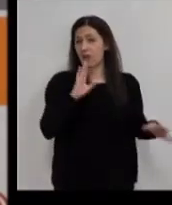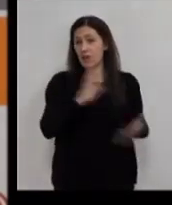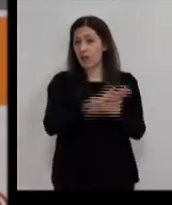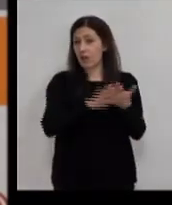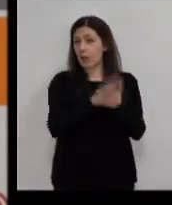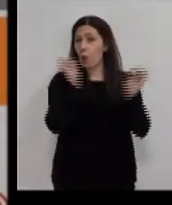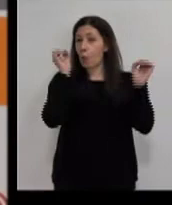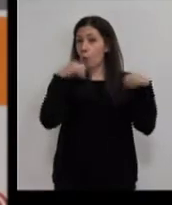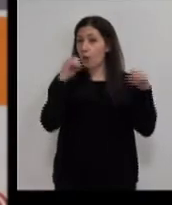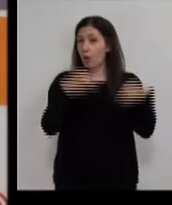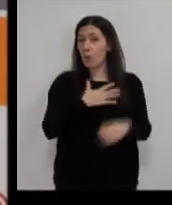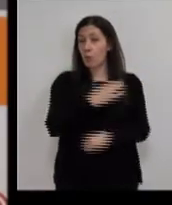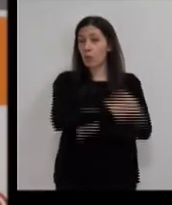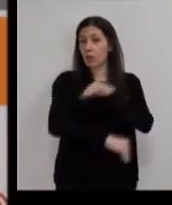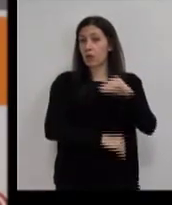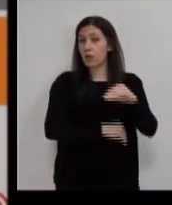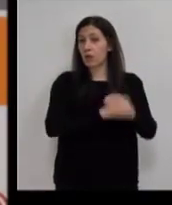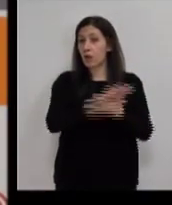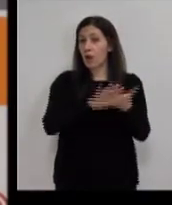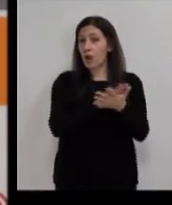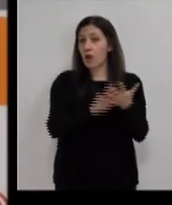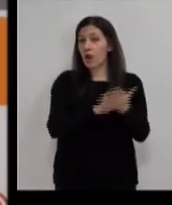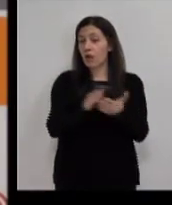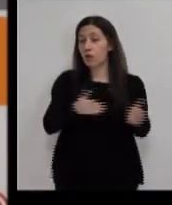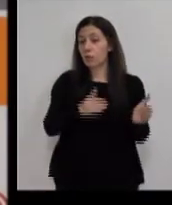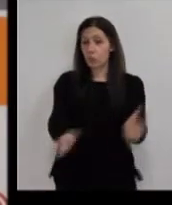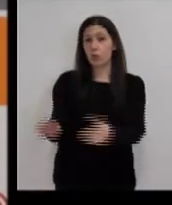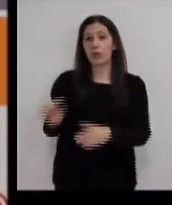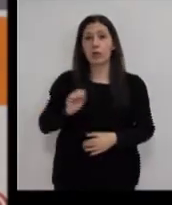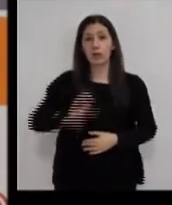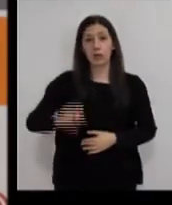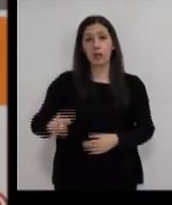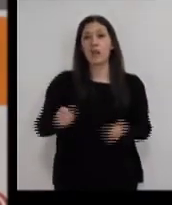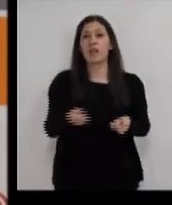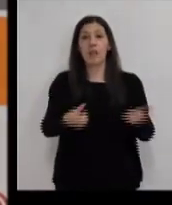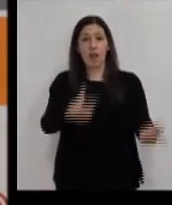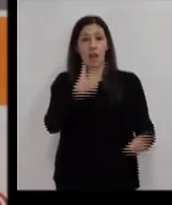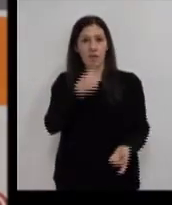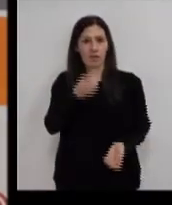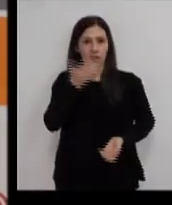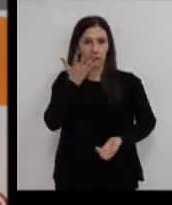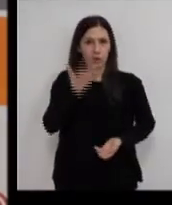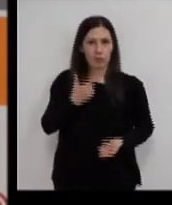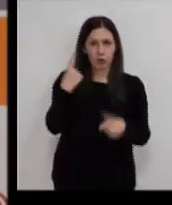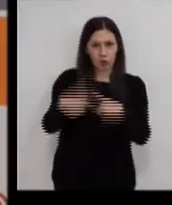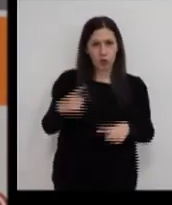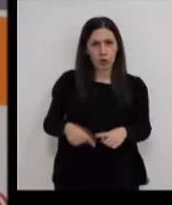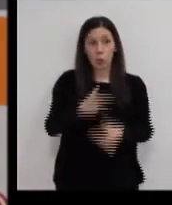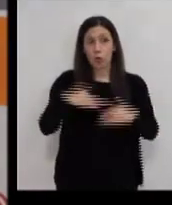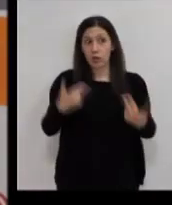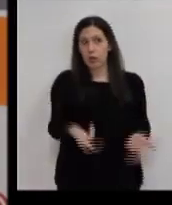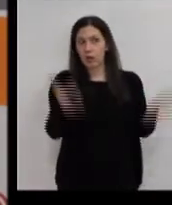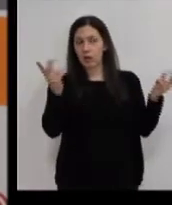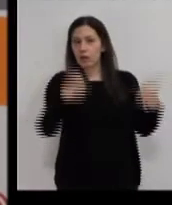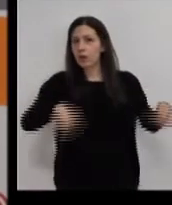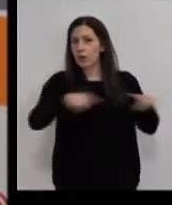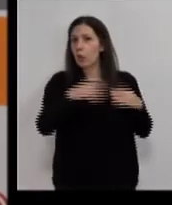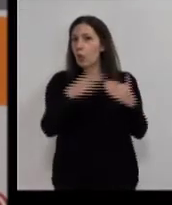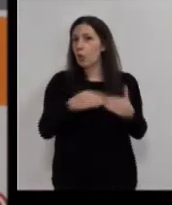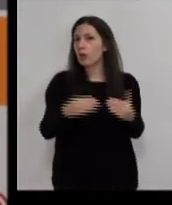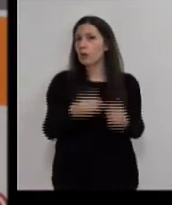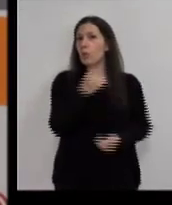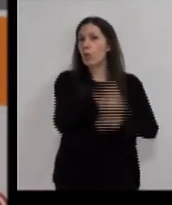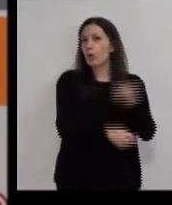pueden ser un usuario que acaba de venir, pone el ejemplo de un biólogo que puede hablar de una ruta de senderismo y facilitar conocimientos,